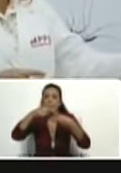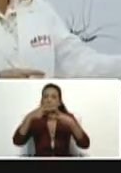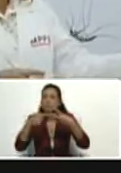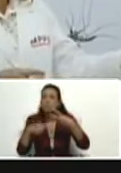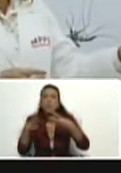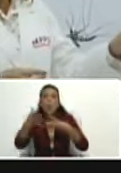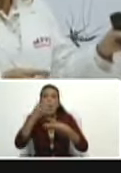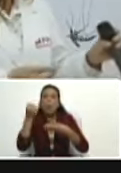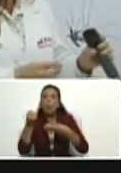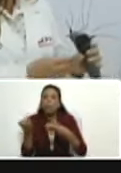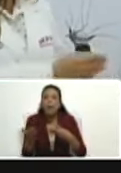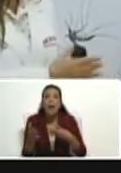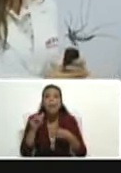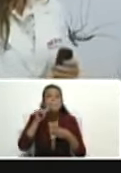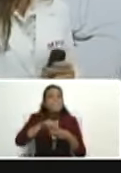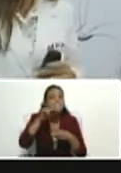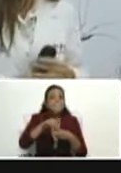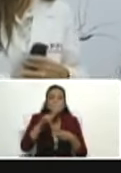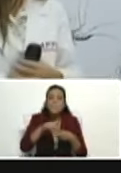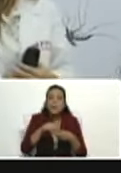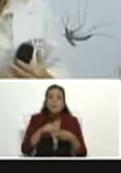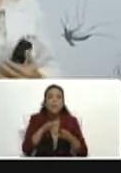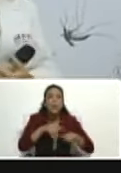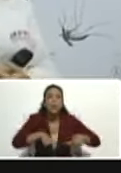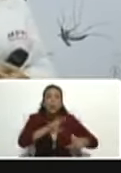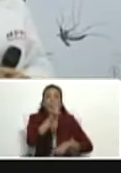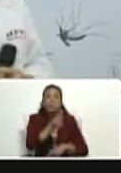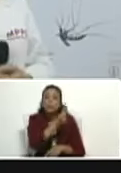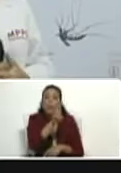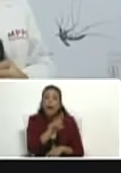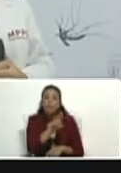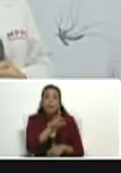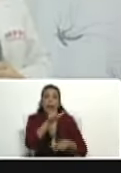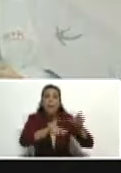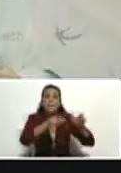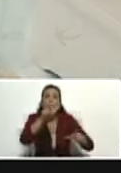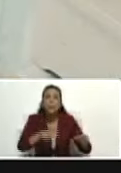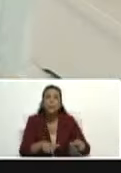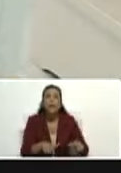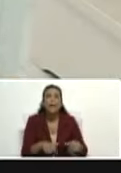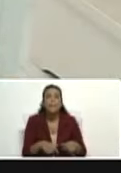cierto, esta es la misma Bauberia bassiana que utilizamos